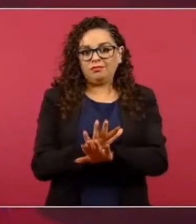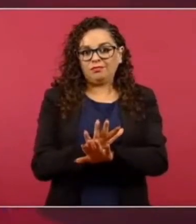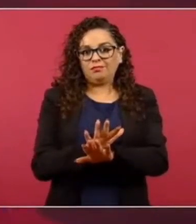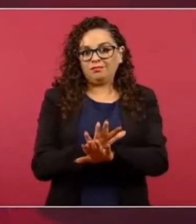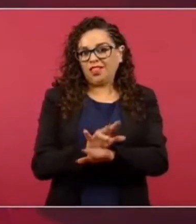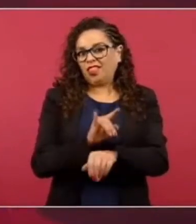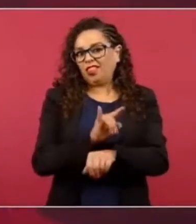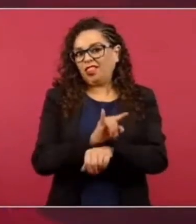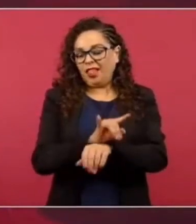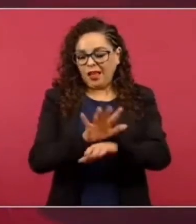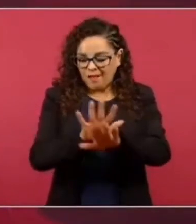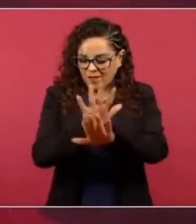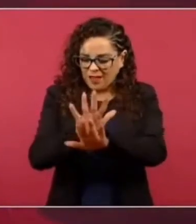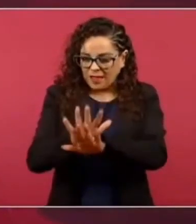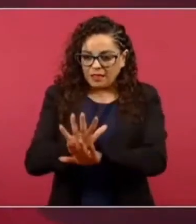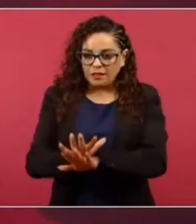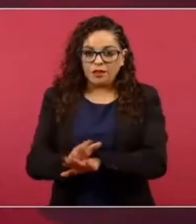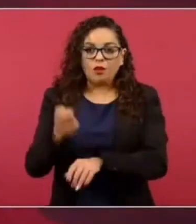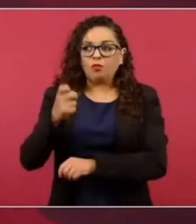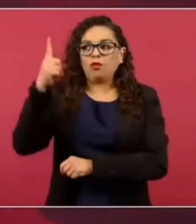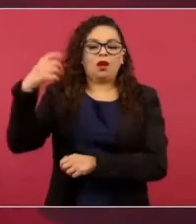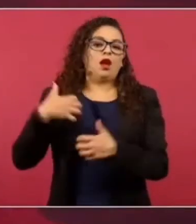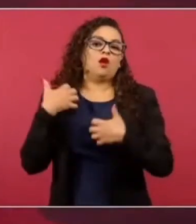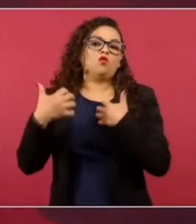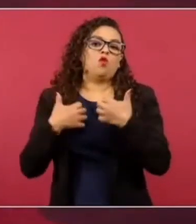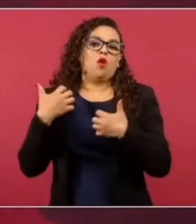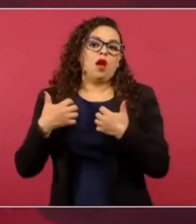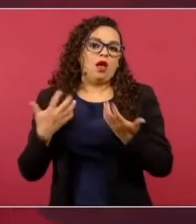Entonces no tiene nada que ver una cosa con la otra.